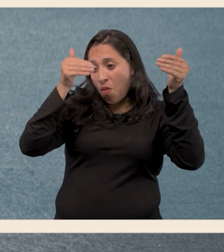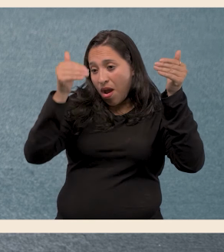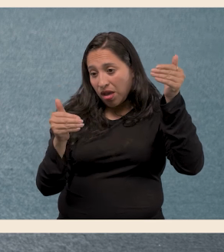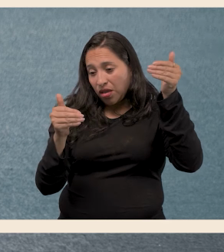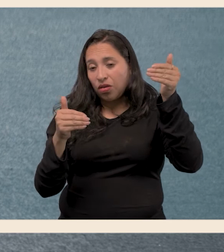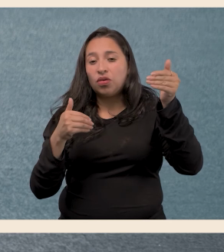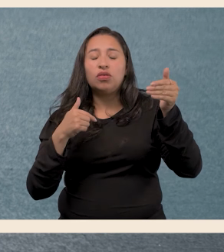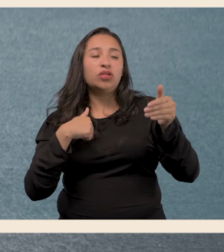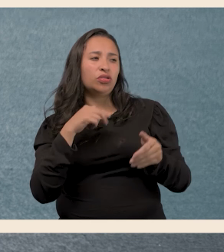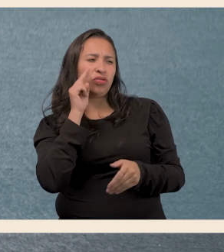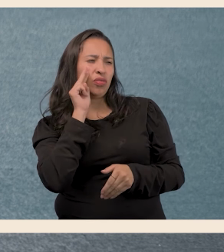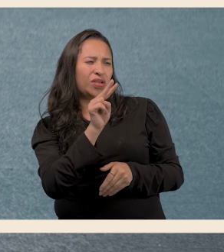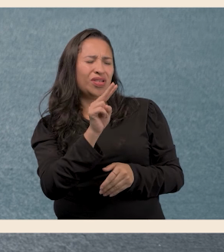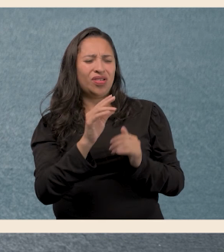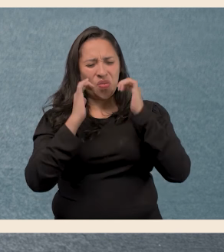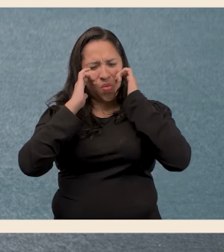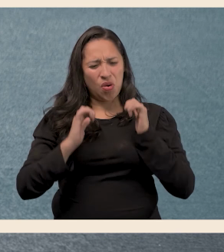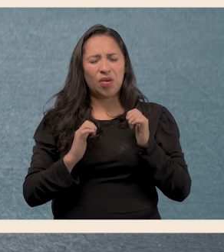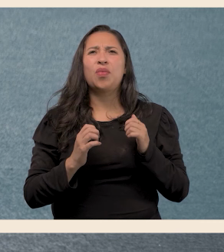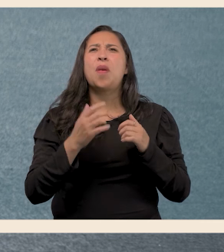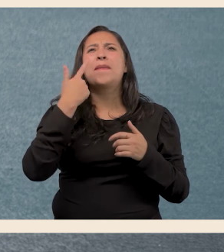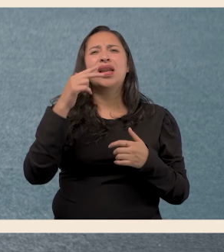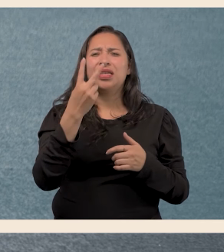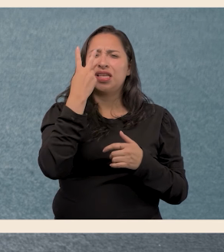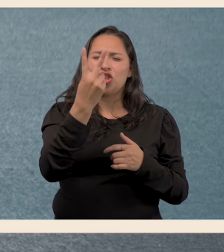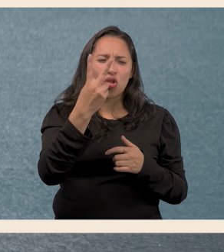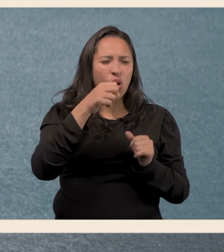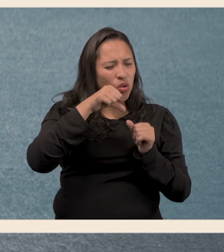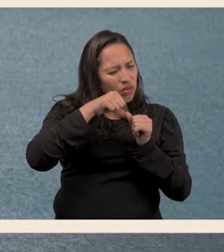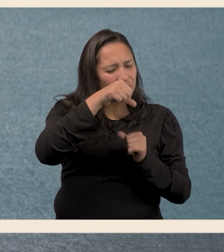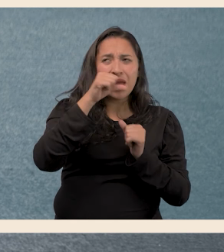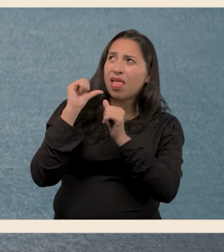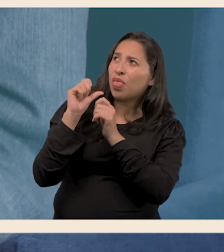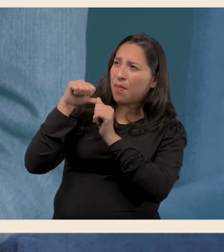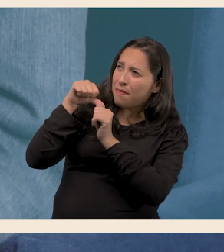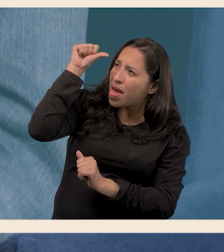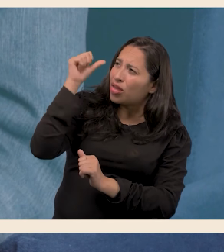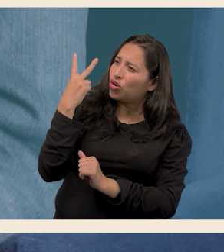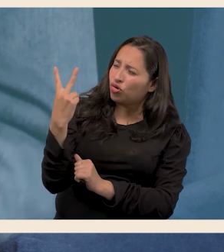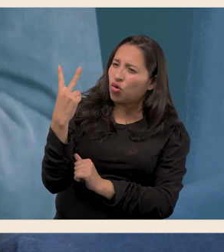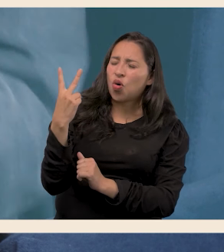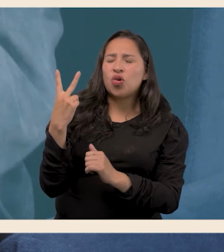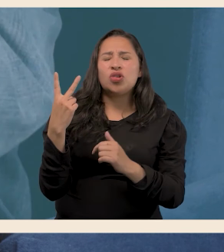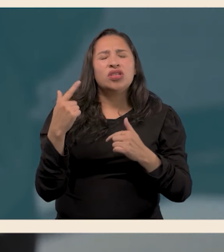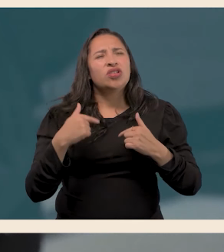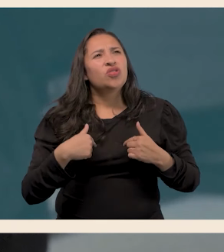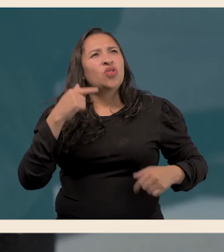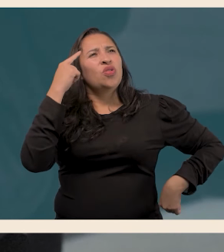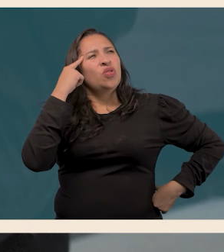Entonces yo le pregunté al que lo estaba arreglando. Le dije, él era bajito, porque no es que el muerto cuando muere se